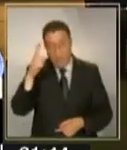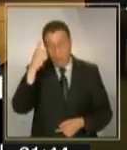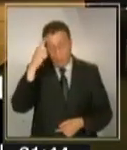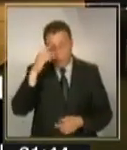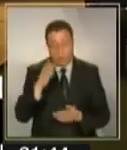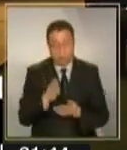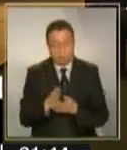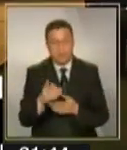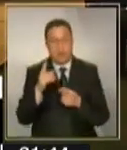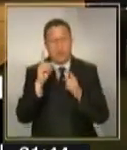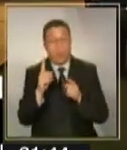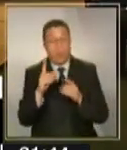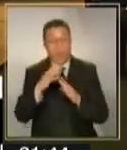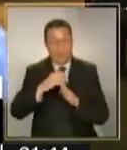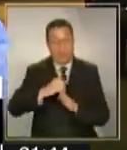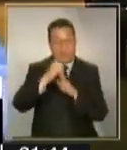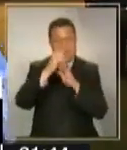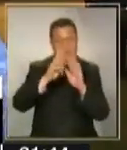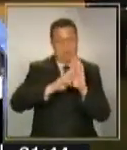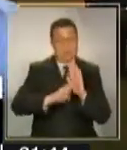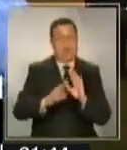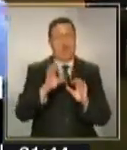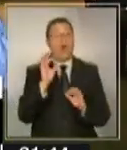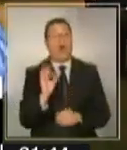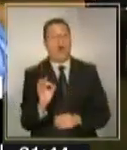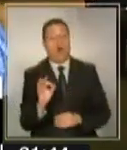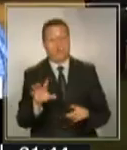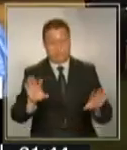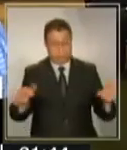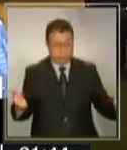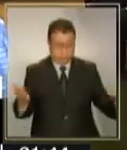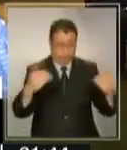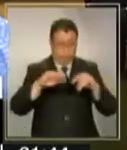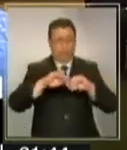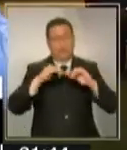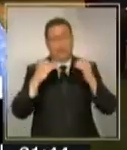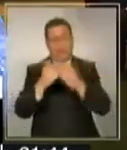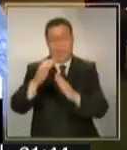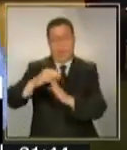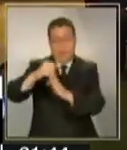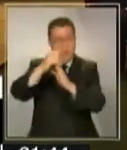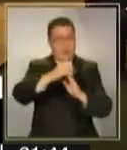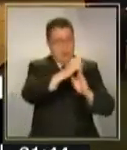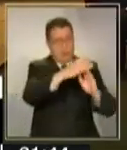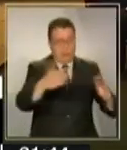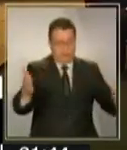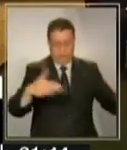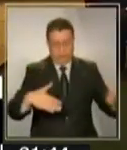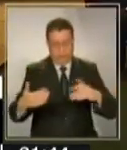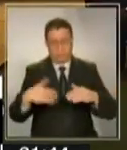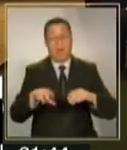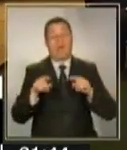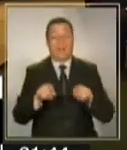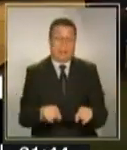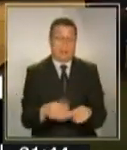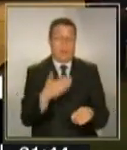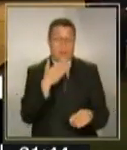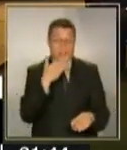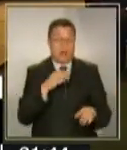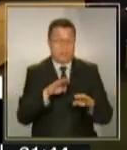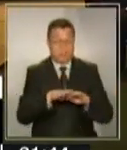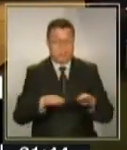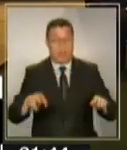tendencia, un liderazgo representado, o integrábamos los distintos liderazgos, que fue lo que finalmente el